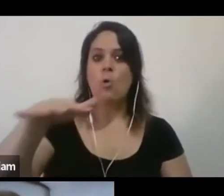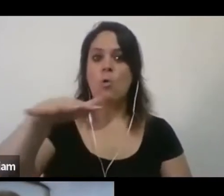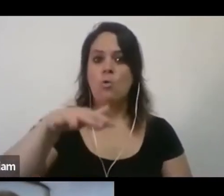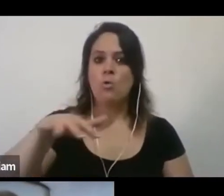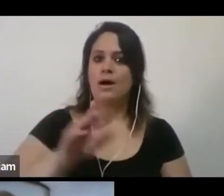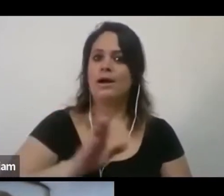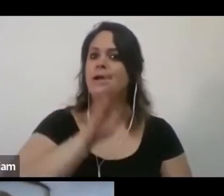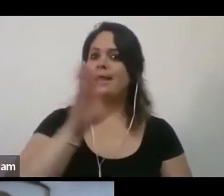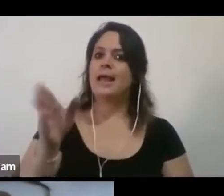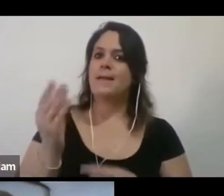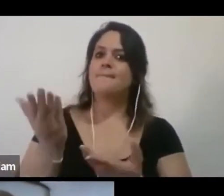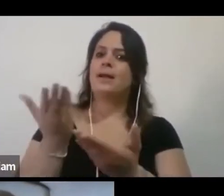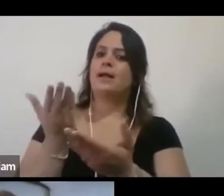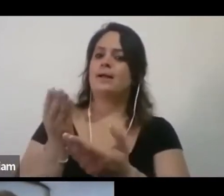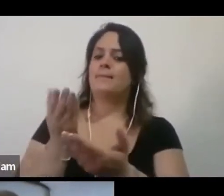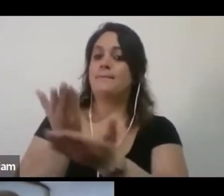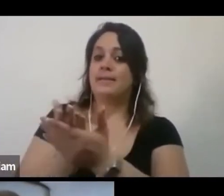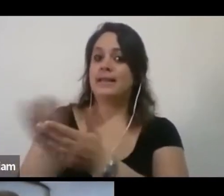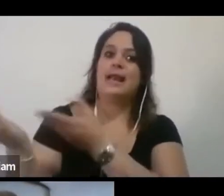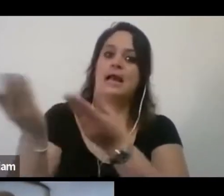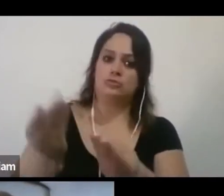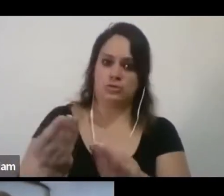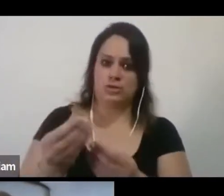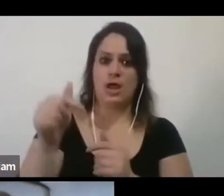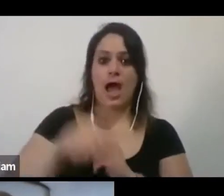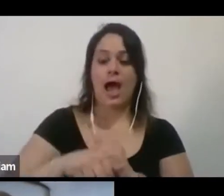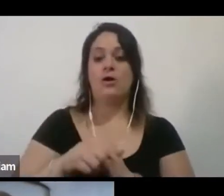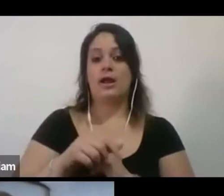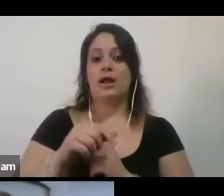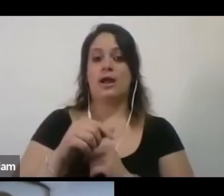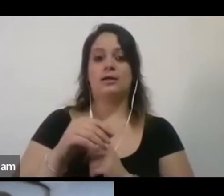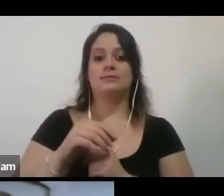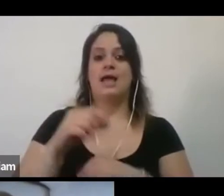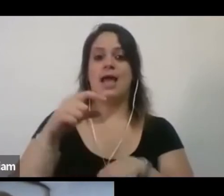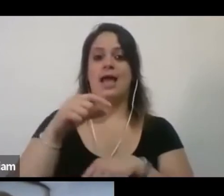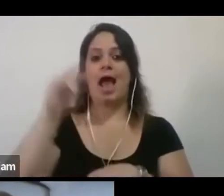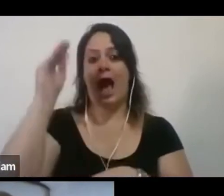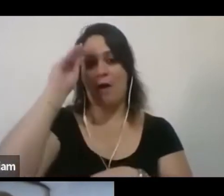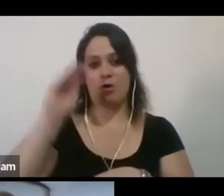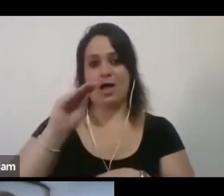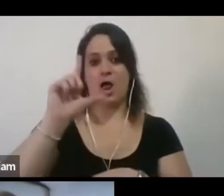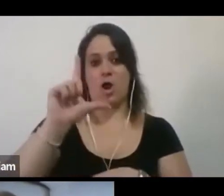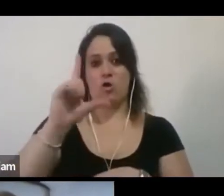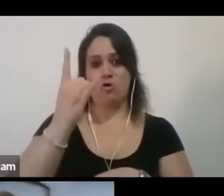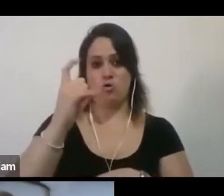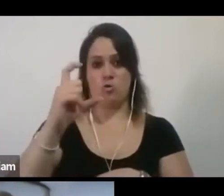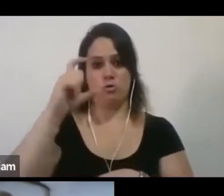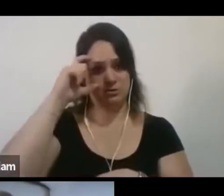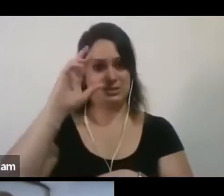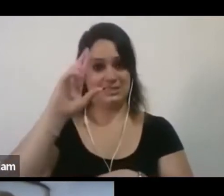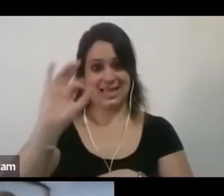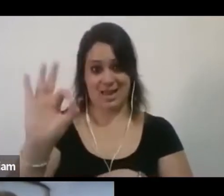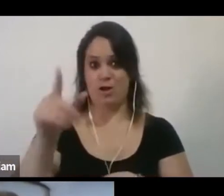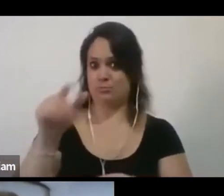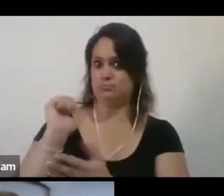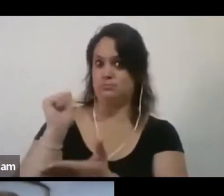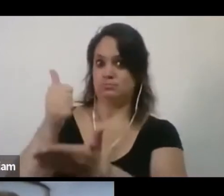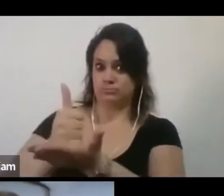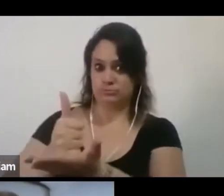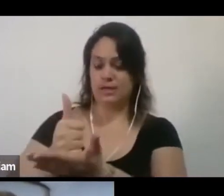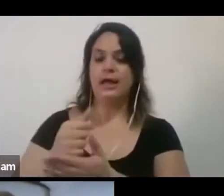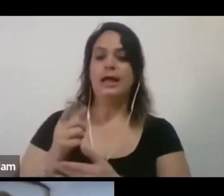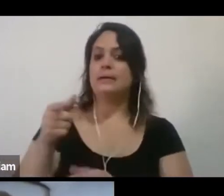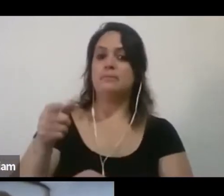un asesoramiento. Hoy contamos con la doctora Lucero todos los días dentro del centro, de manera